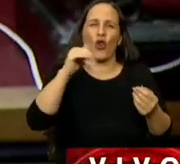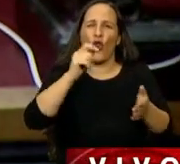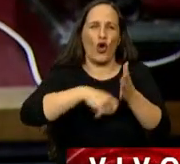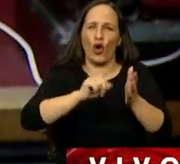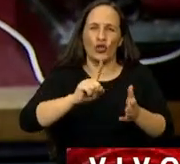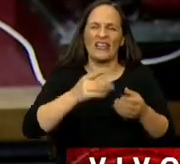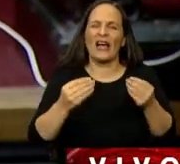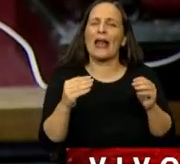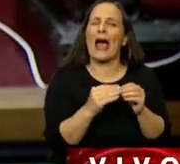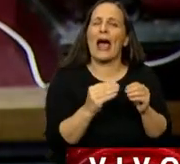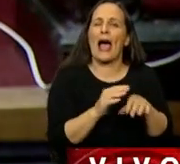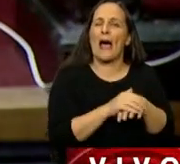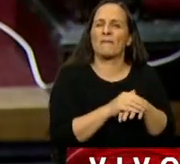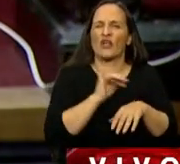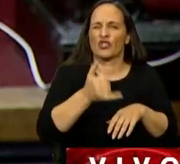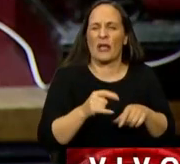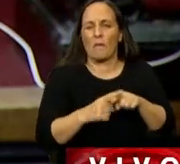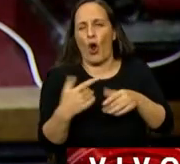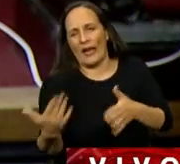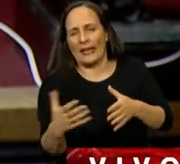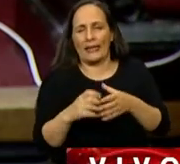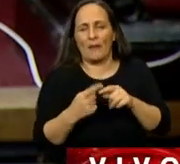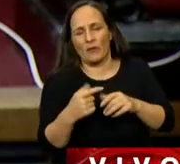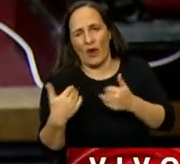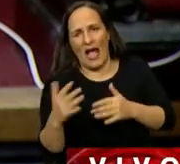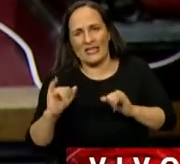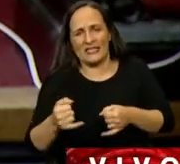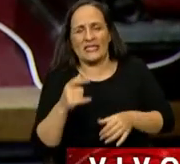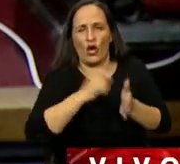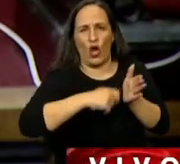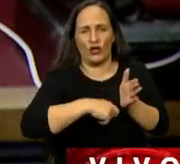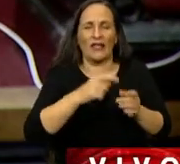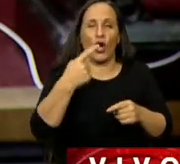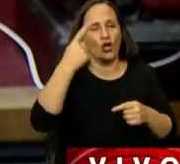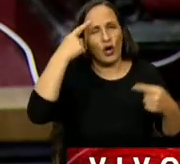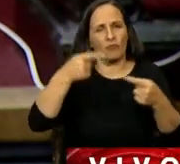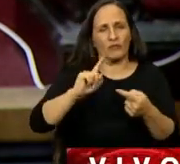los amigos para hacer política y para hacer partidismo. Esa es la verdad. Y